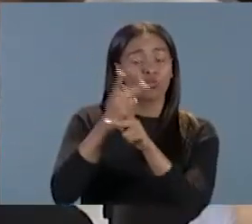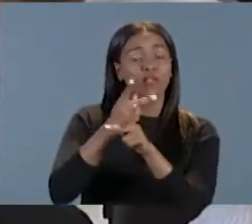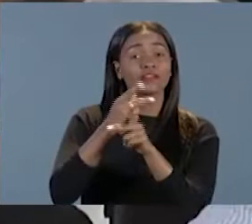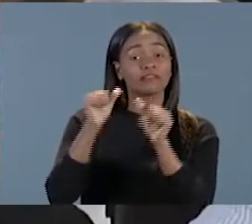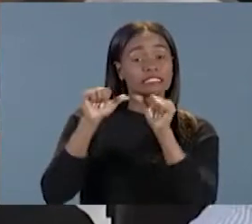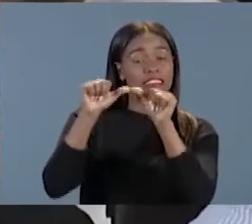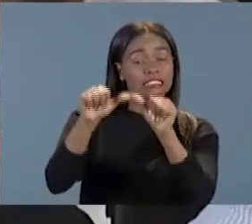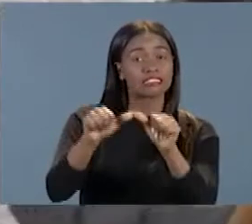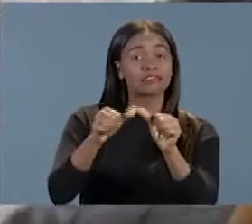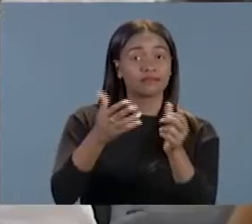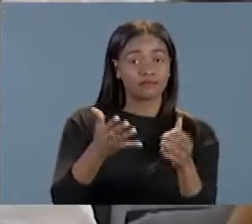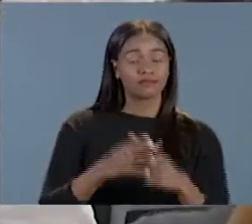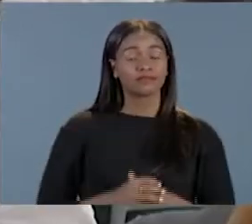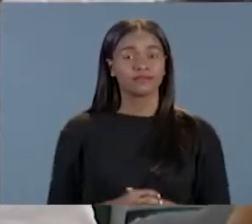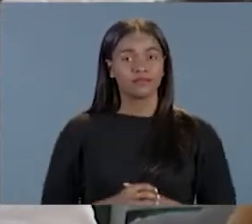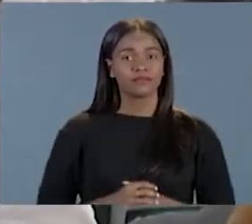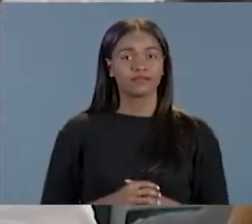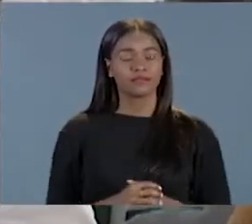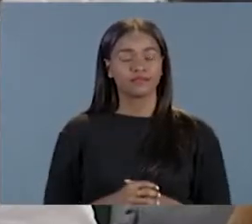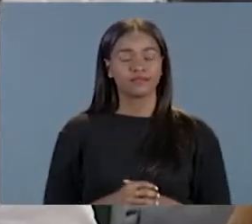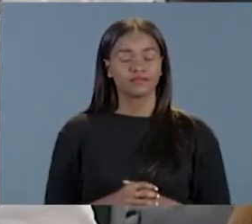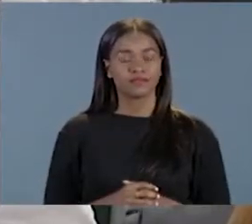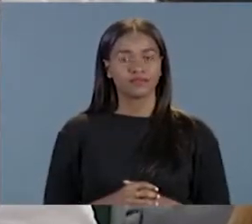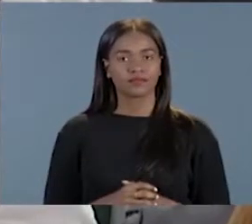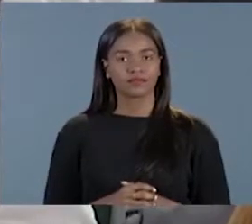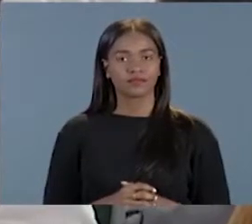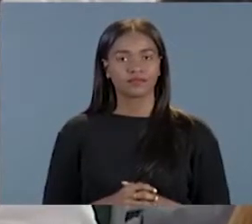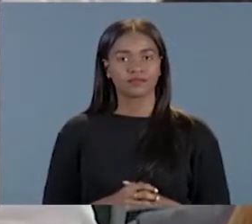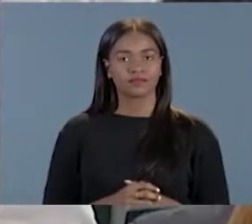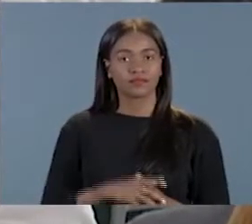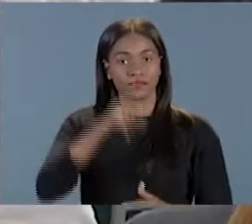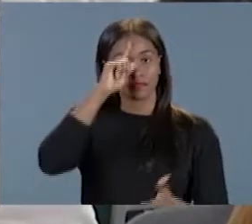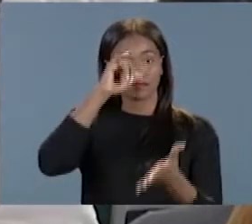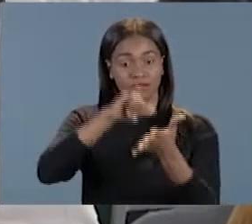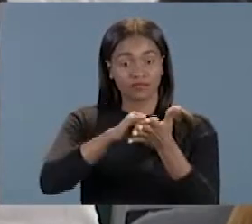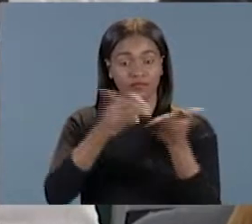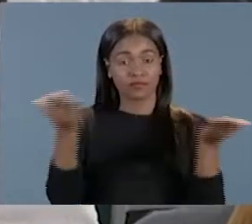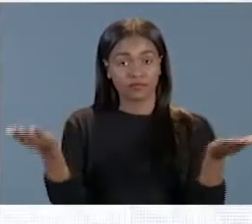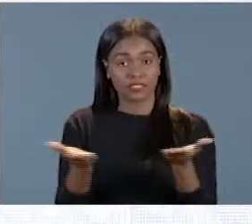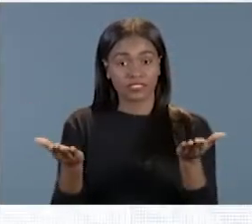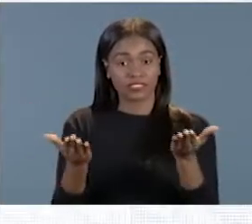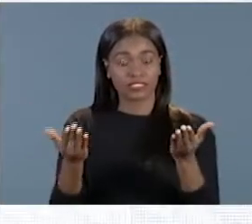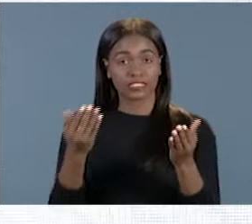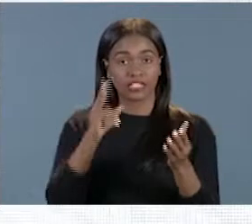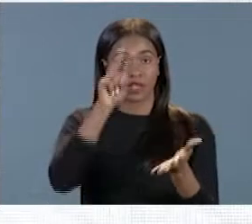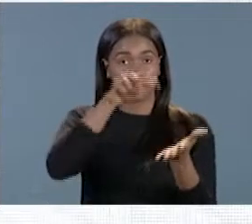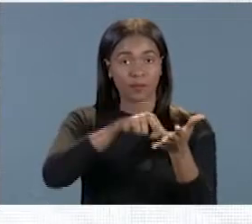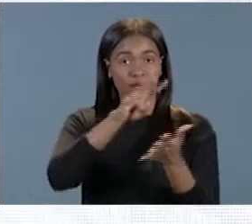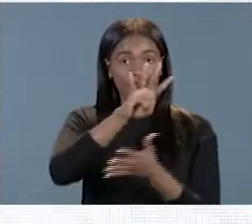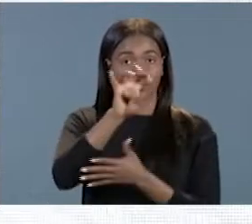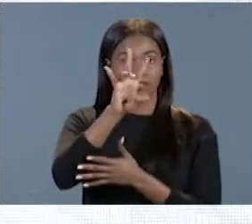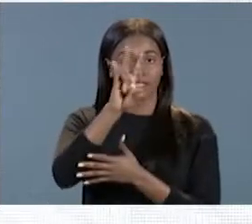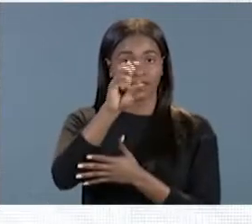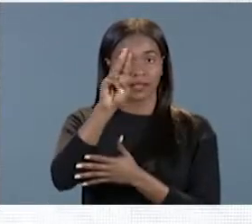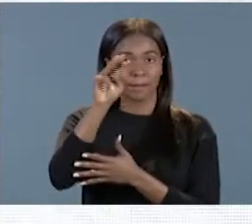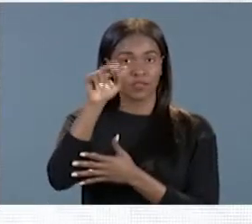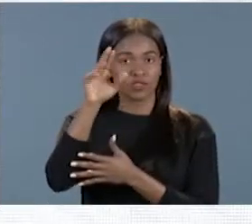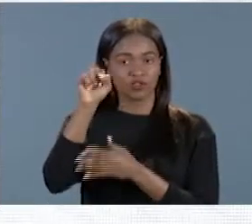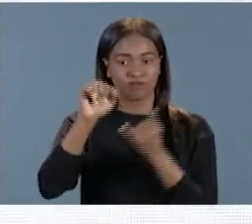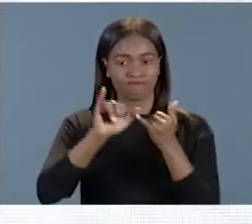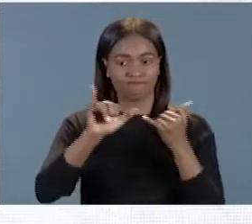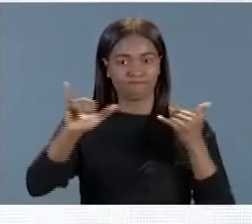como atractivo turístico. Por eso, este centro de 10.470 metros cuadrados